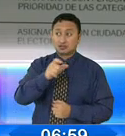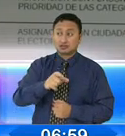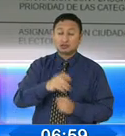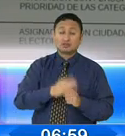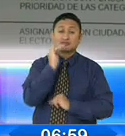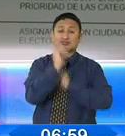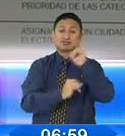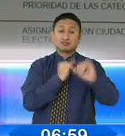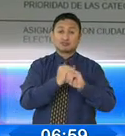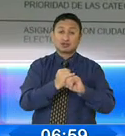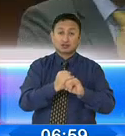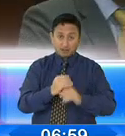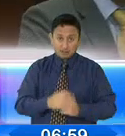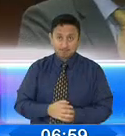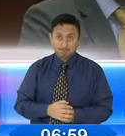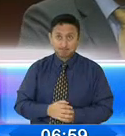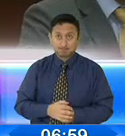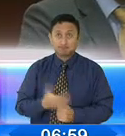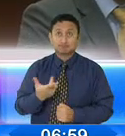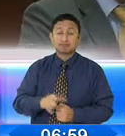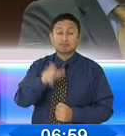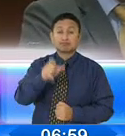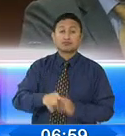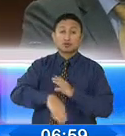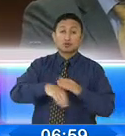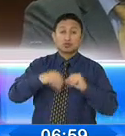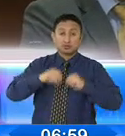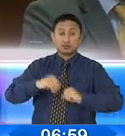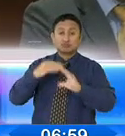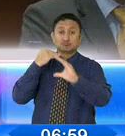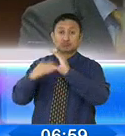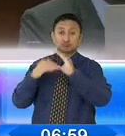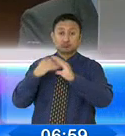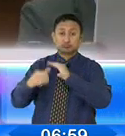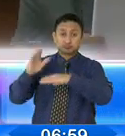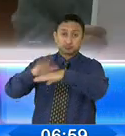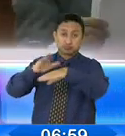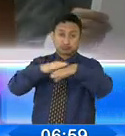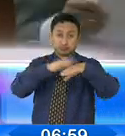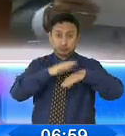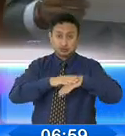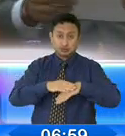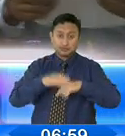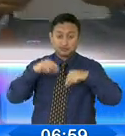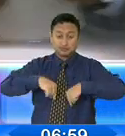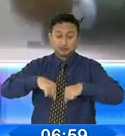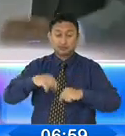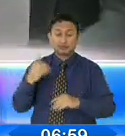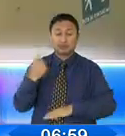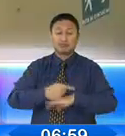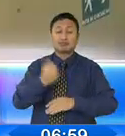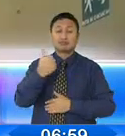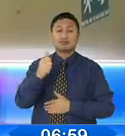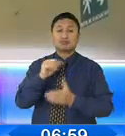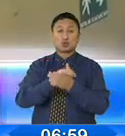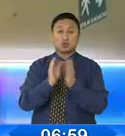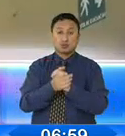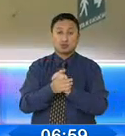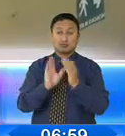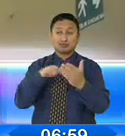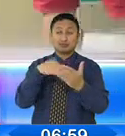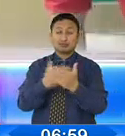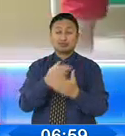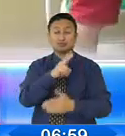del exterior. Los sorteados serán notificados por medio de correo electrónico a partir de este día 10 de noviembre y hasta el 24